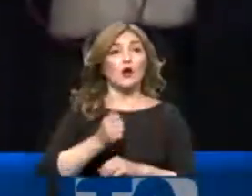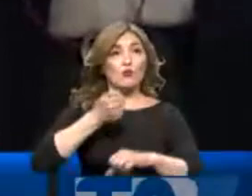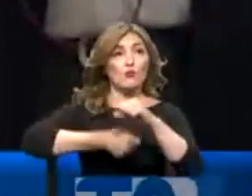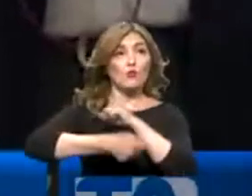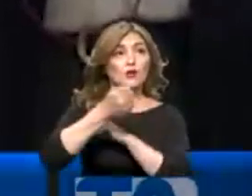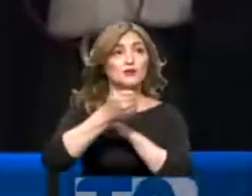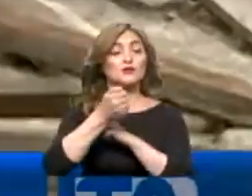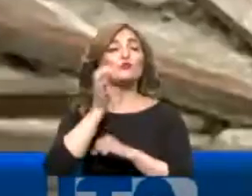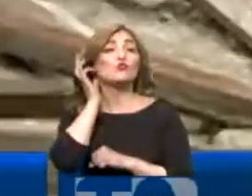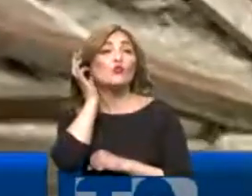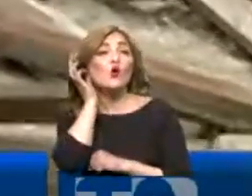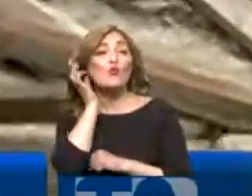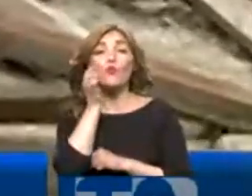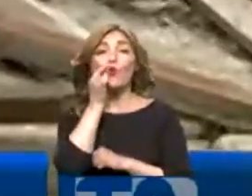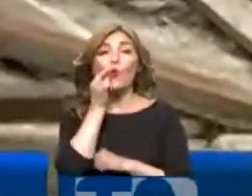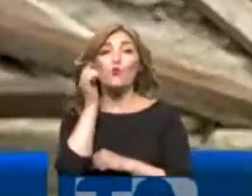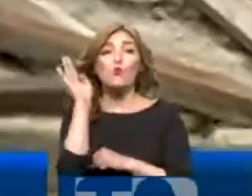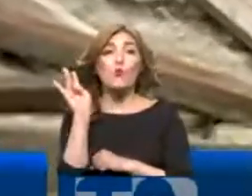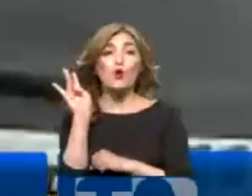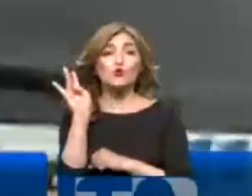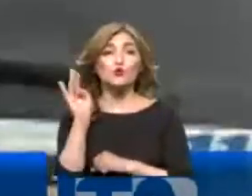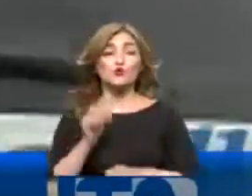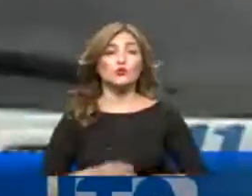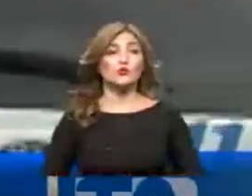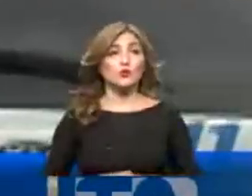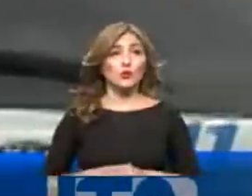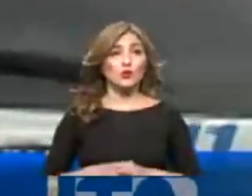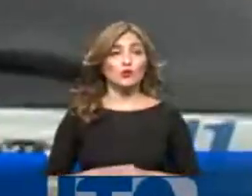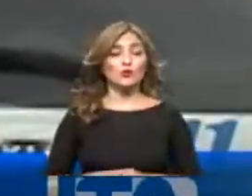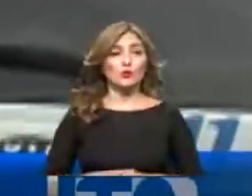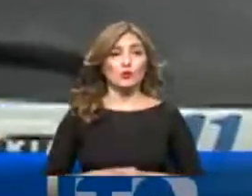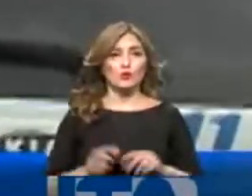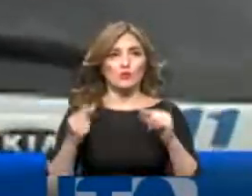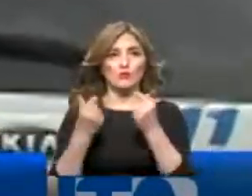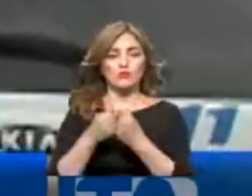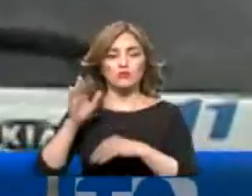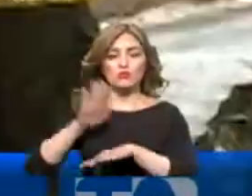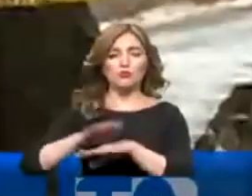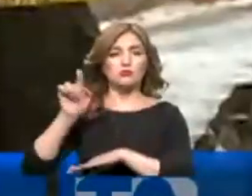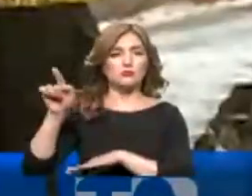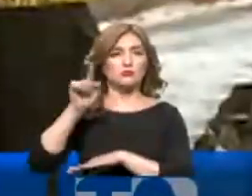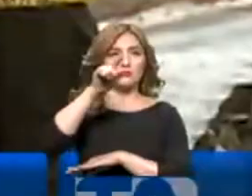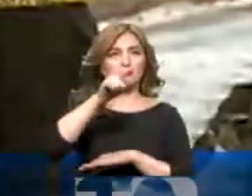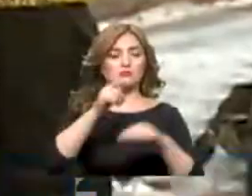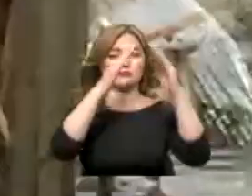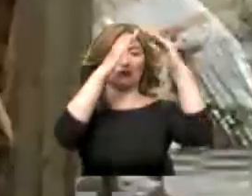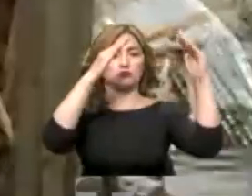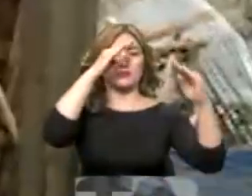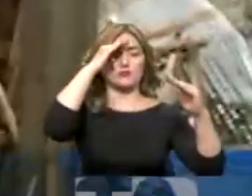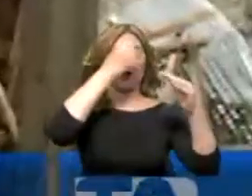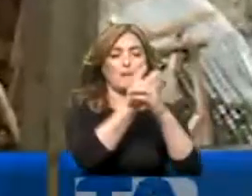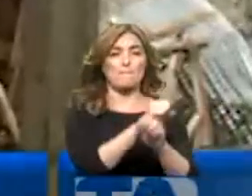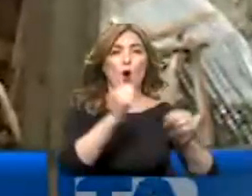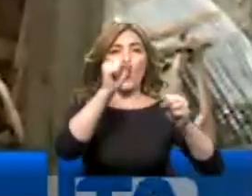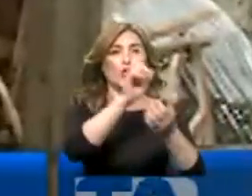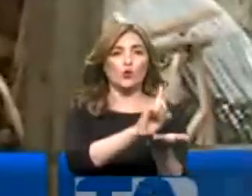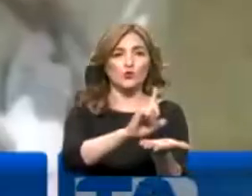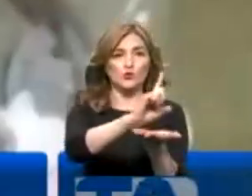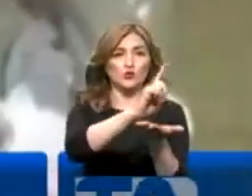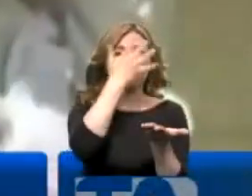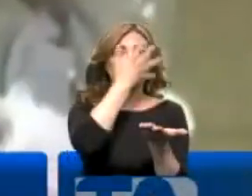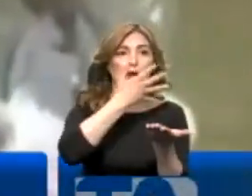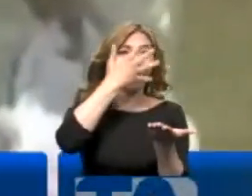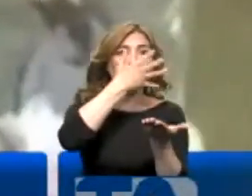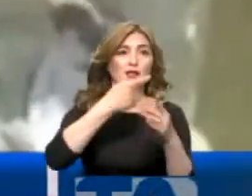Oscar y Katy. Al grupo Oliver Sinisterra se le atribuye la explosión del cuartel policial de San Lorenzo y